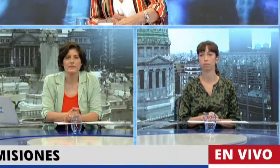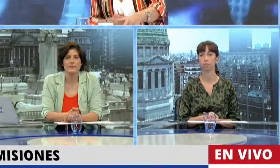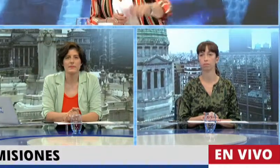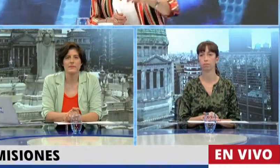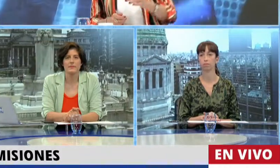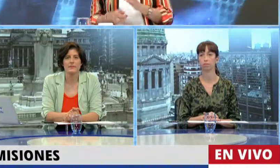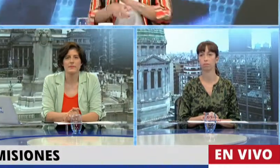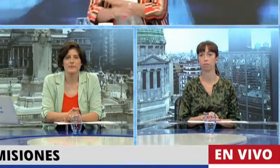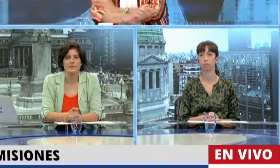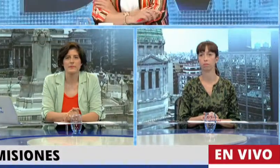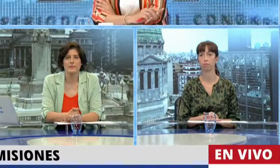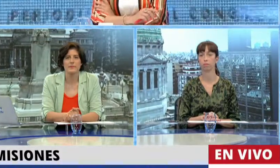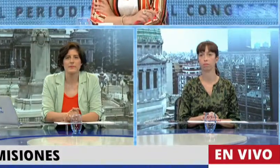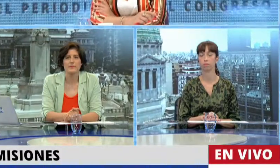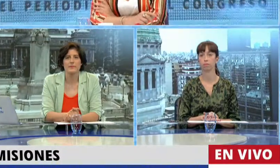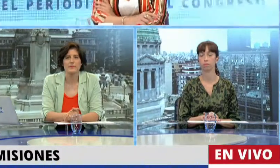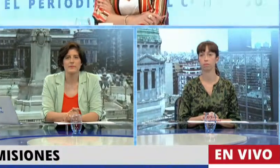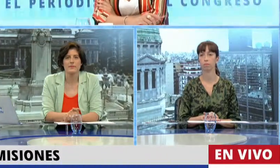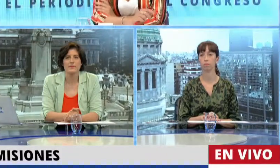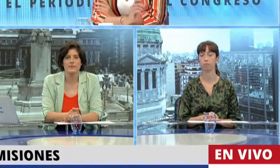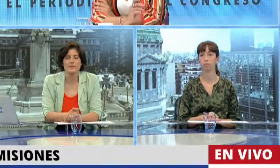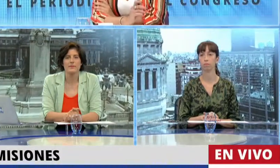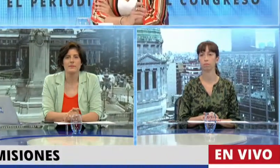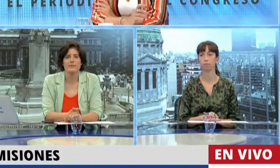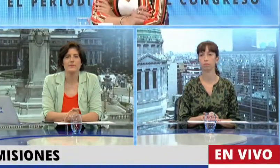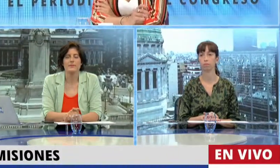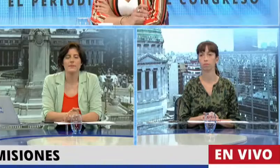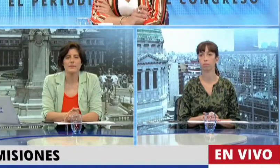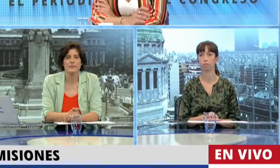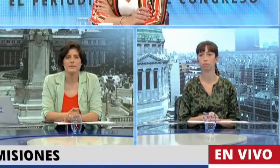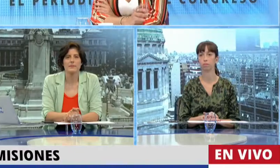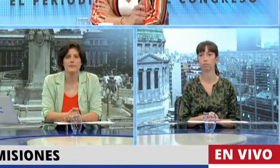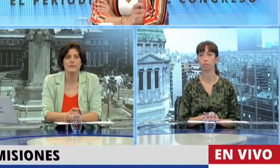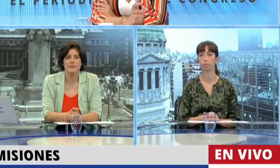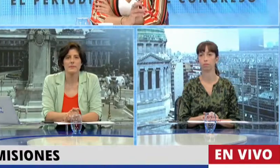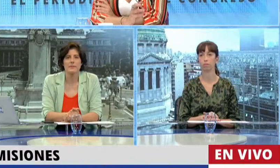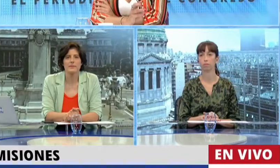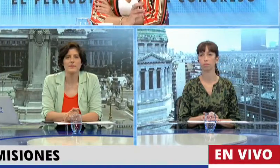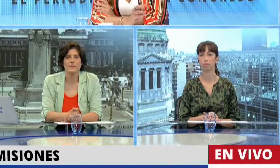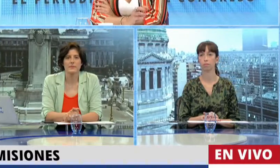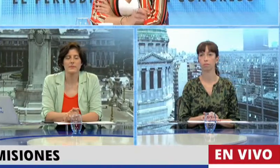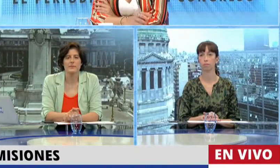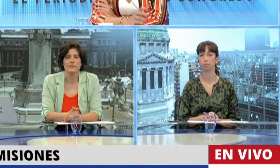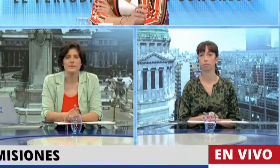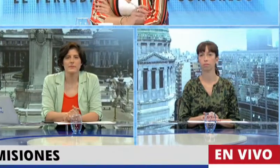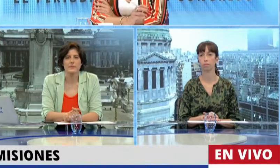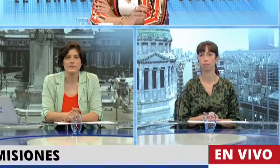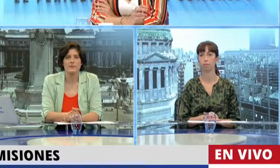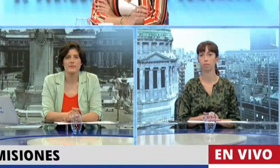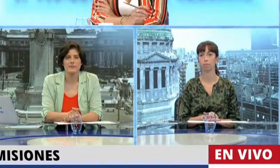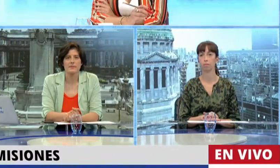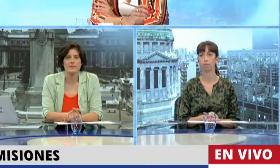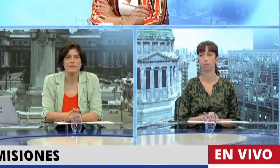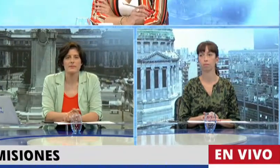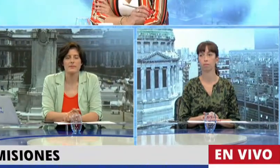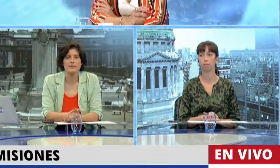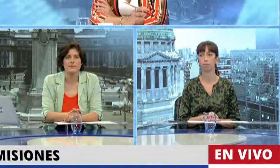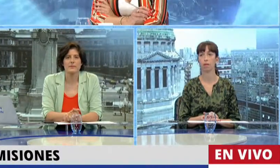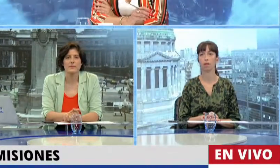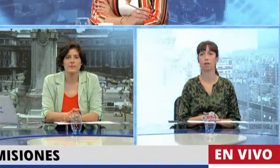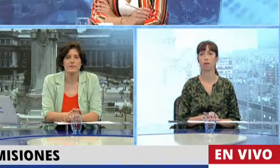sería la intención. Es posible, es probable que el martes pudiera haber dictamen. Esto es